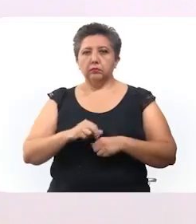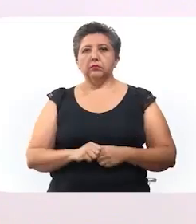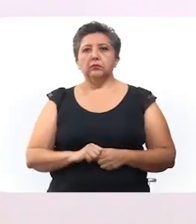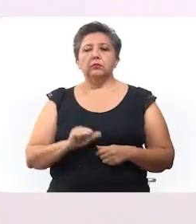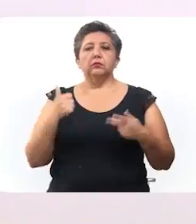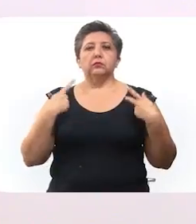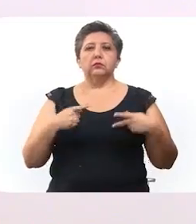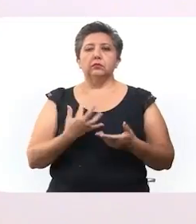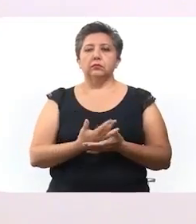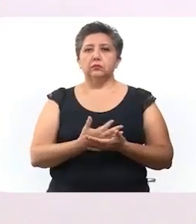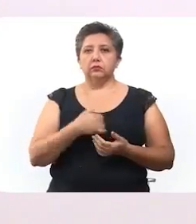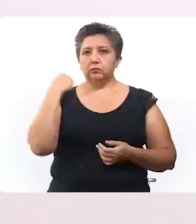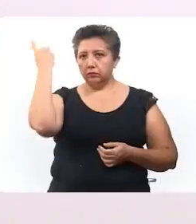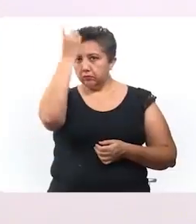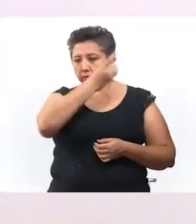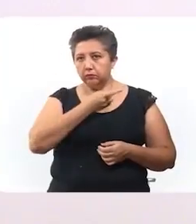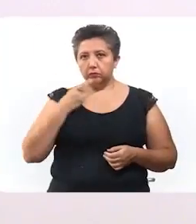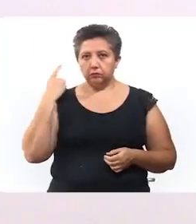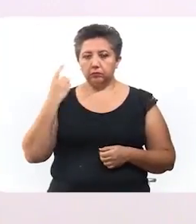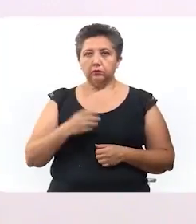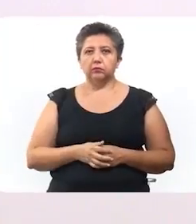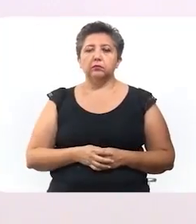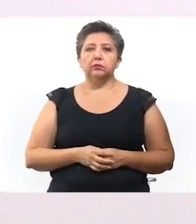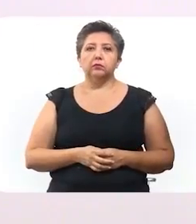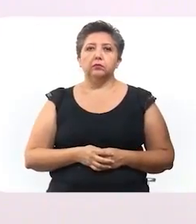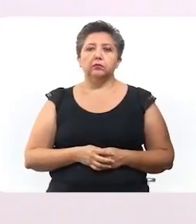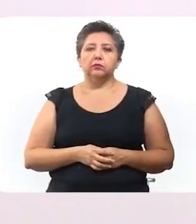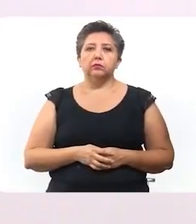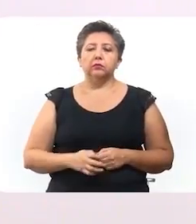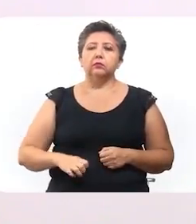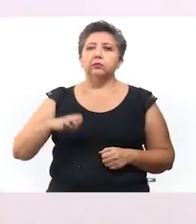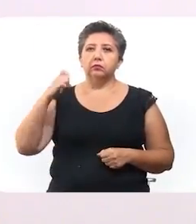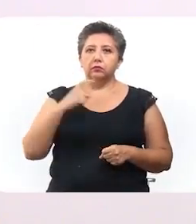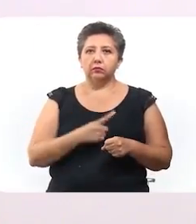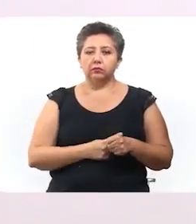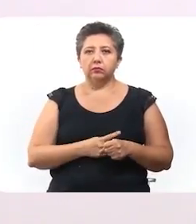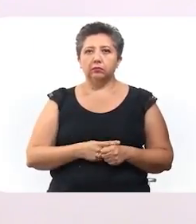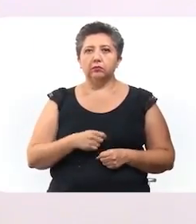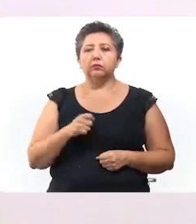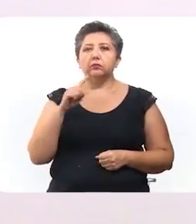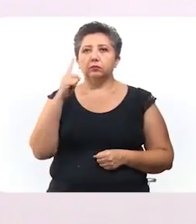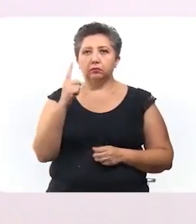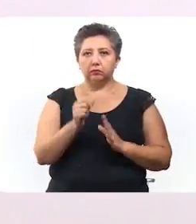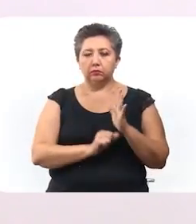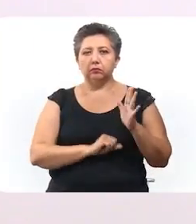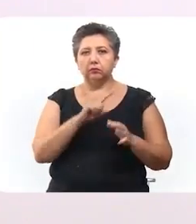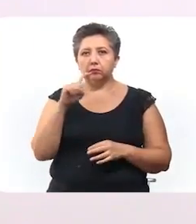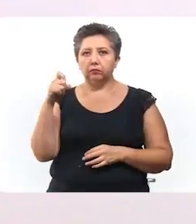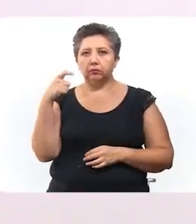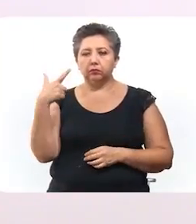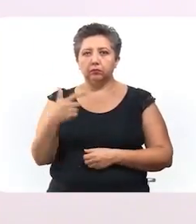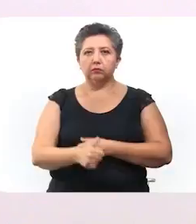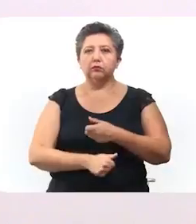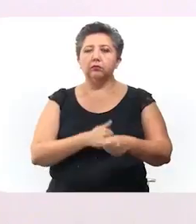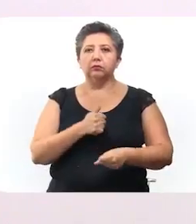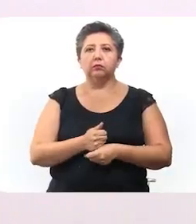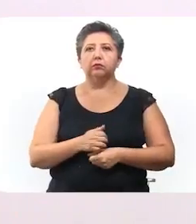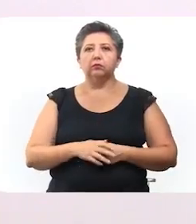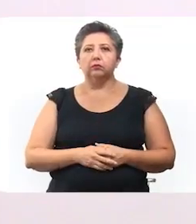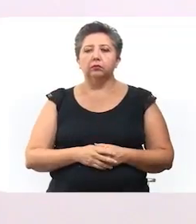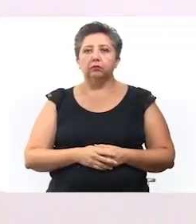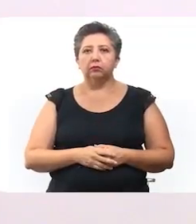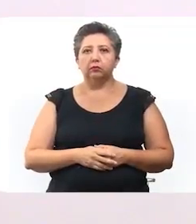total. Hay otros pacientes a la espera de diagnóstico. El rango de edad de los casos es de 1 mes a 107